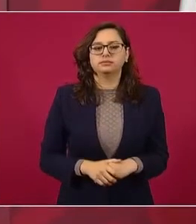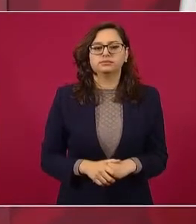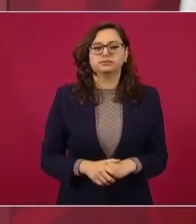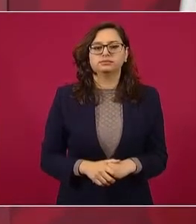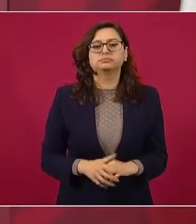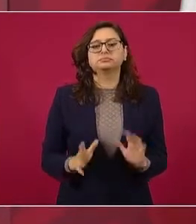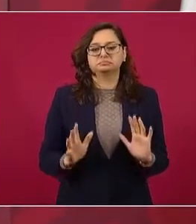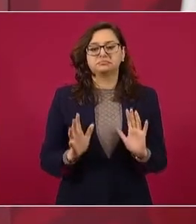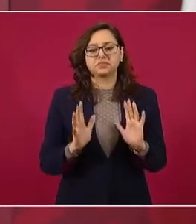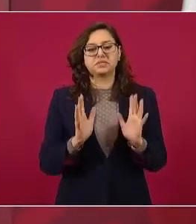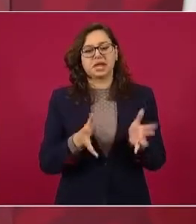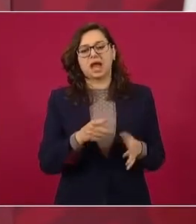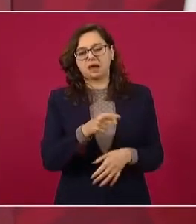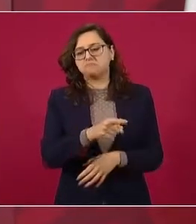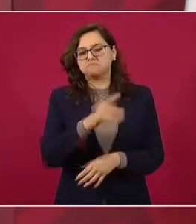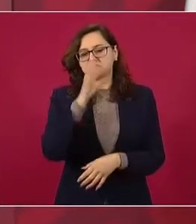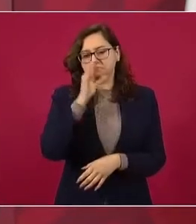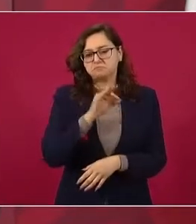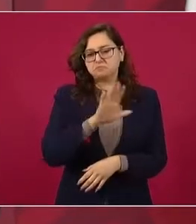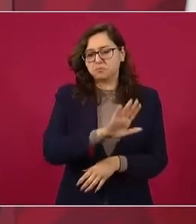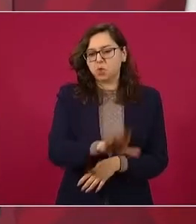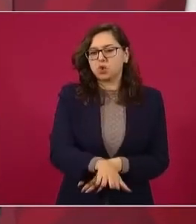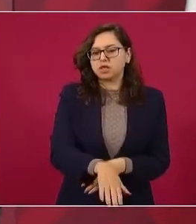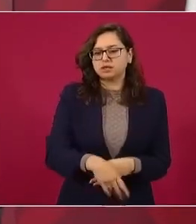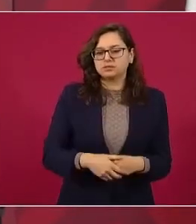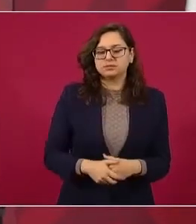ya falleció hace muchísimo tiempo,